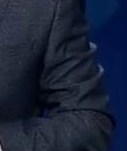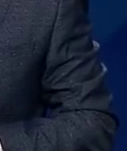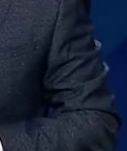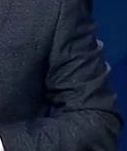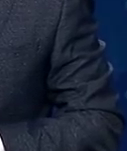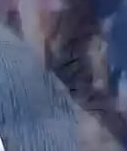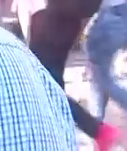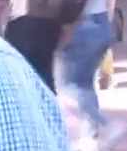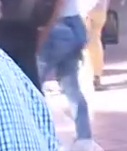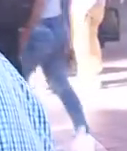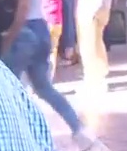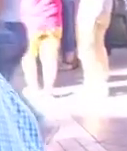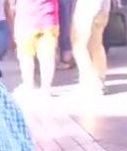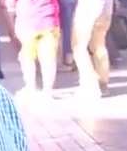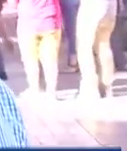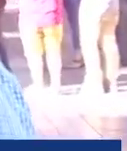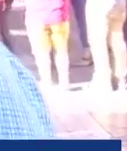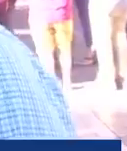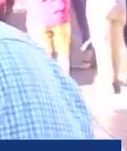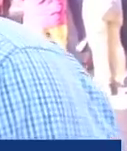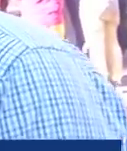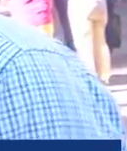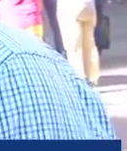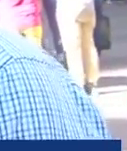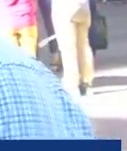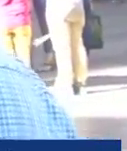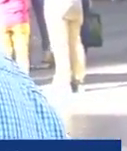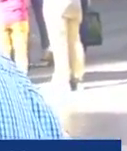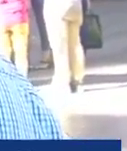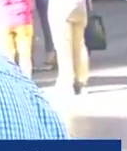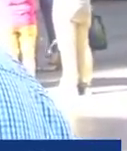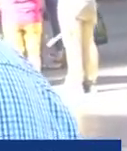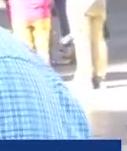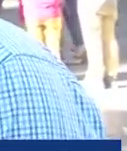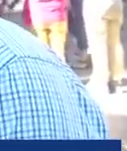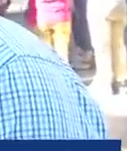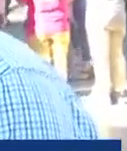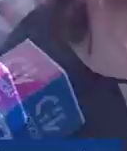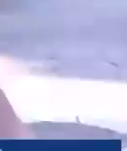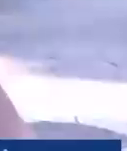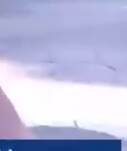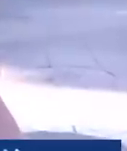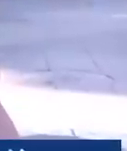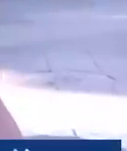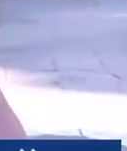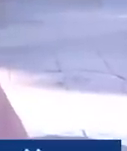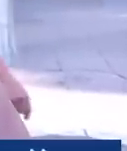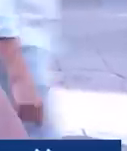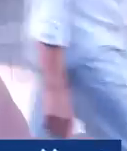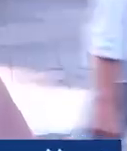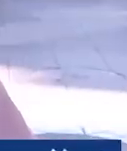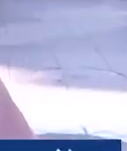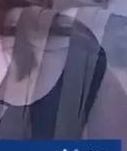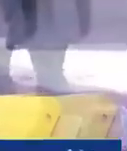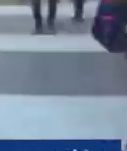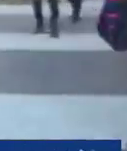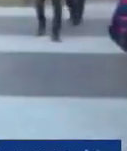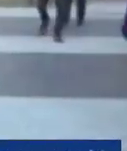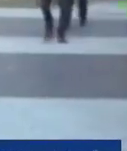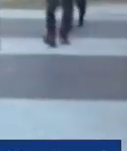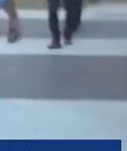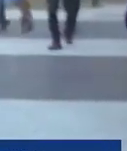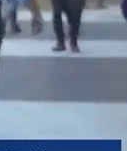fecha. Todos los años son 150 mil pesos que uno gasta en el tema de los libros. ¿150 mil pesos? Más o menos.